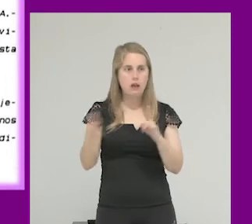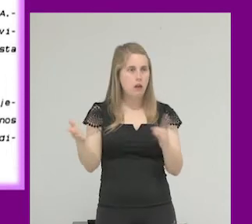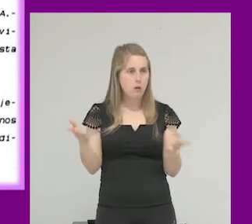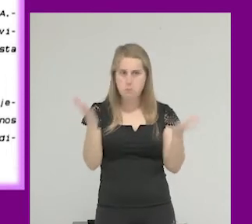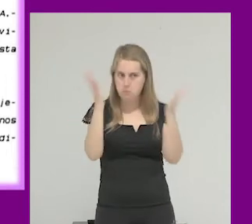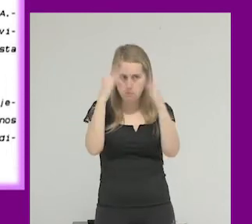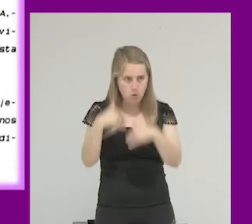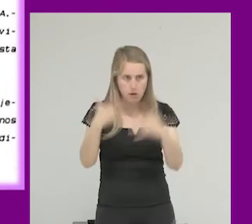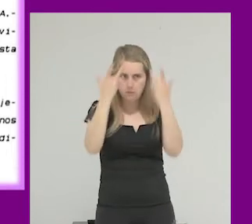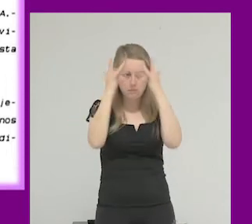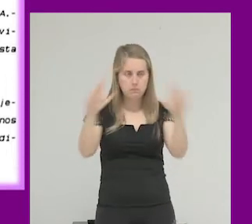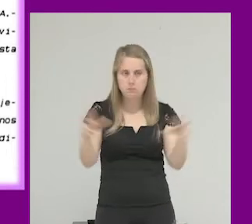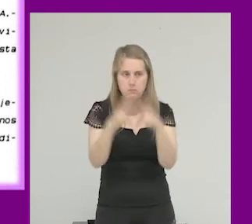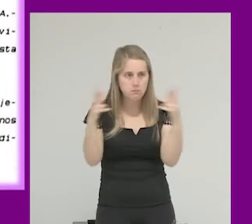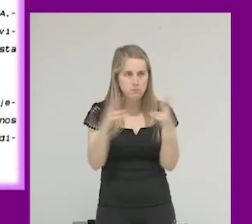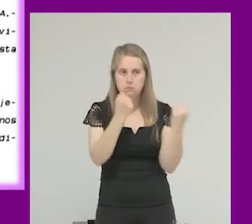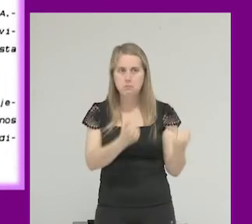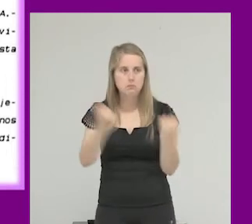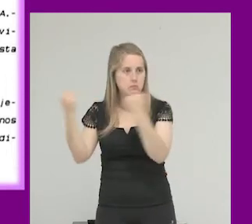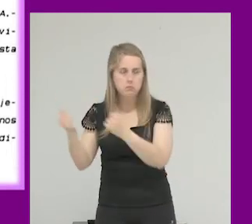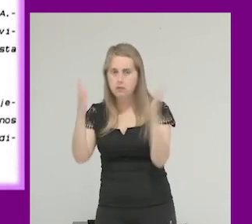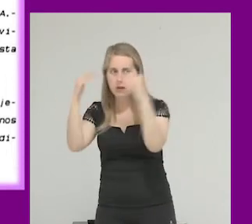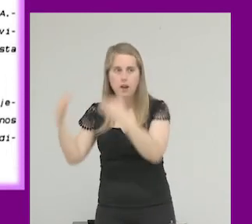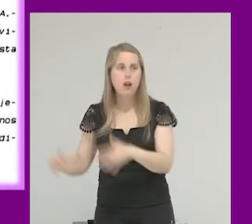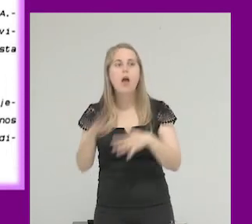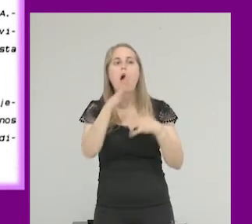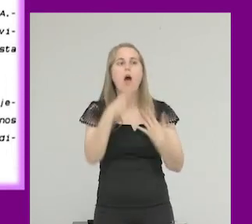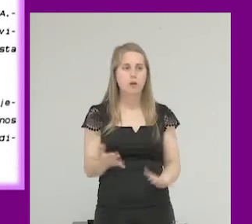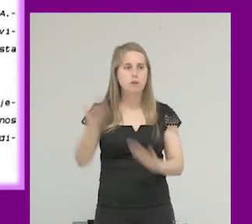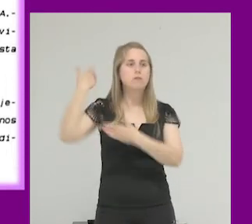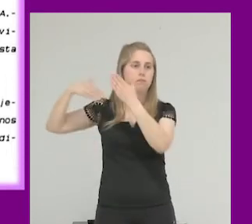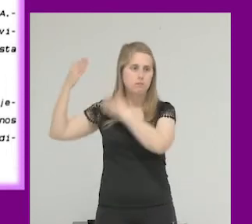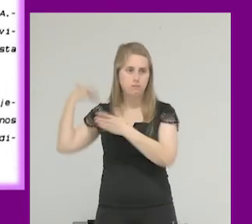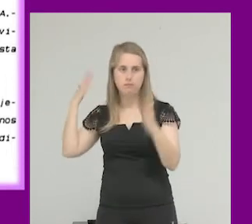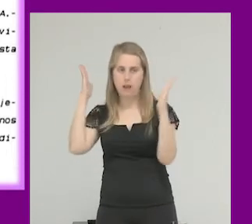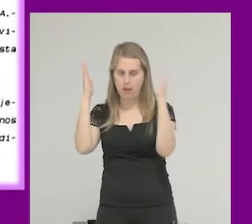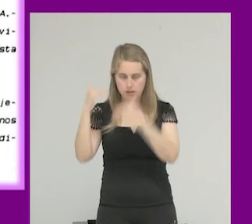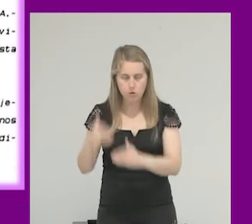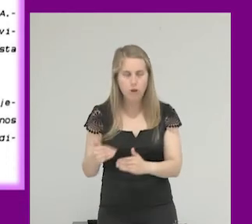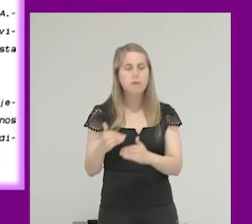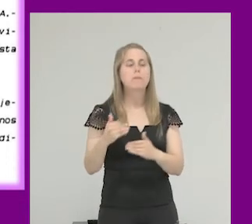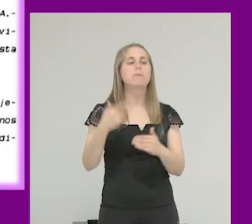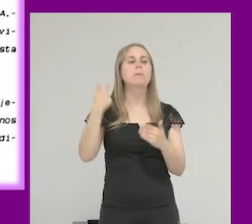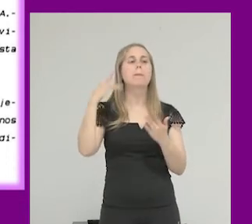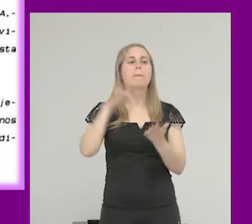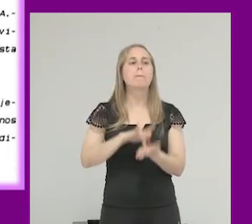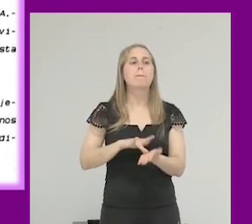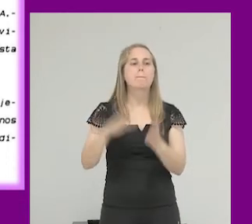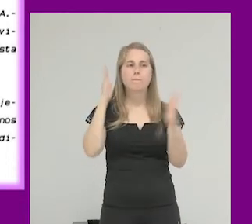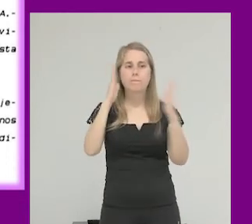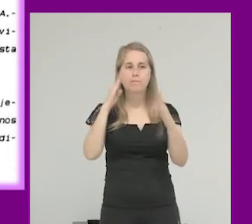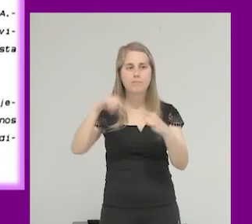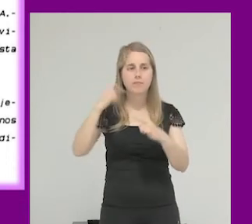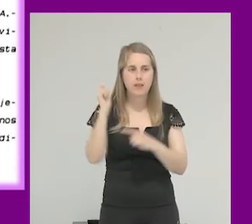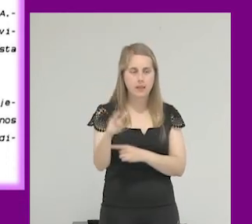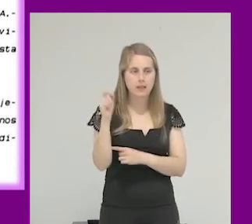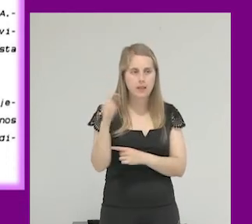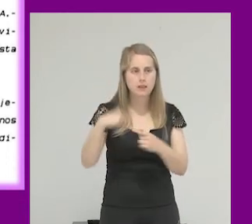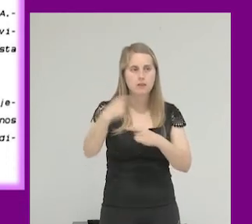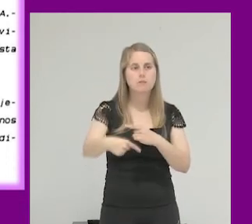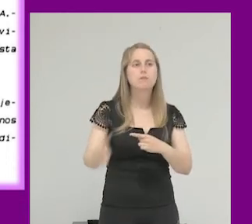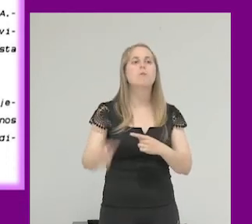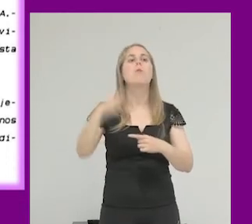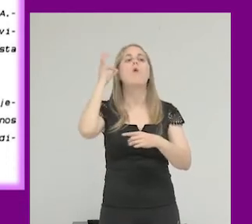social ni institucional que hay en la actualidad hacia la violencia sexista que diariamente sufrían y siguen sufriendo las